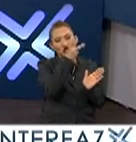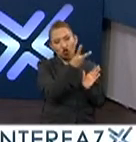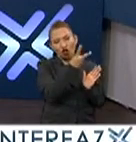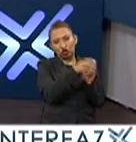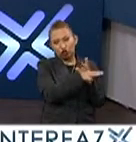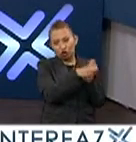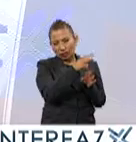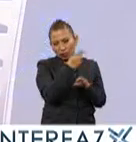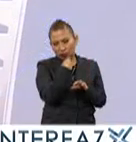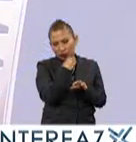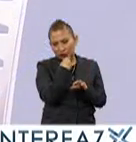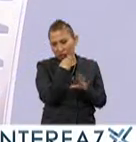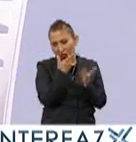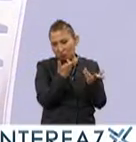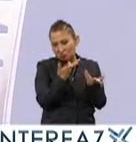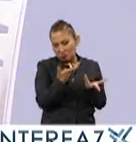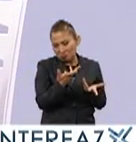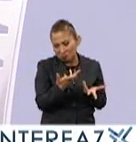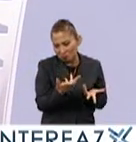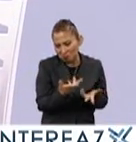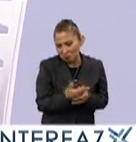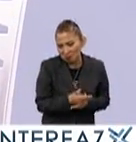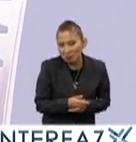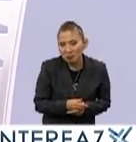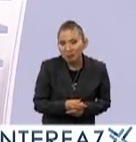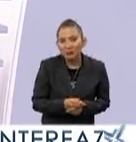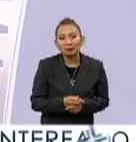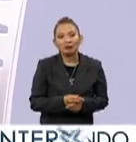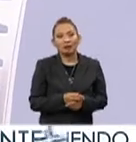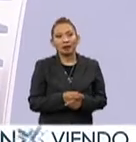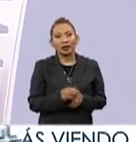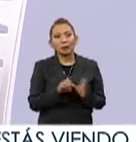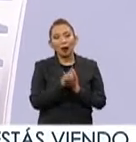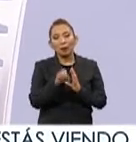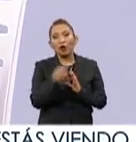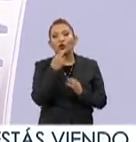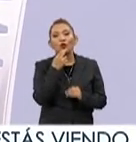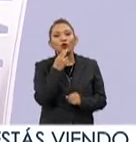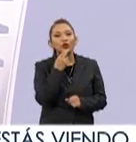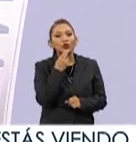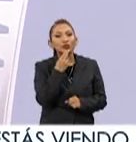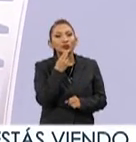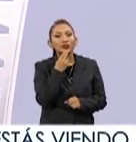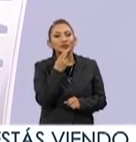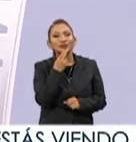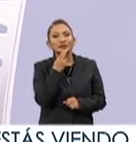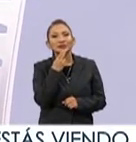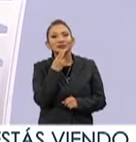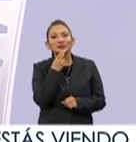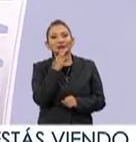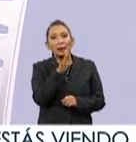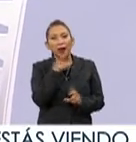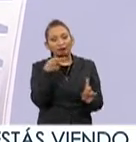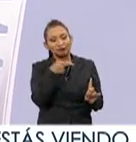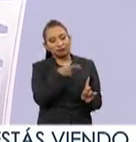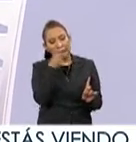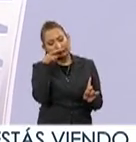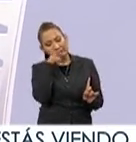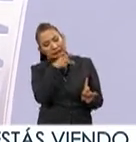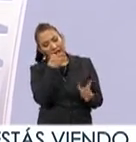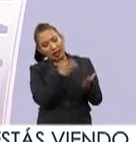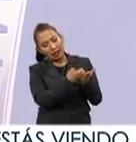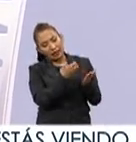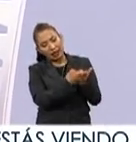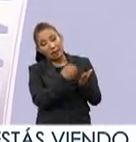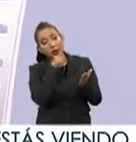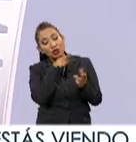armas que utilizaba, y en el mejor sentido de la palabra arma, digamos, utilizaba el sentido agudo de la crítica,